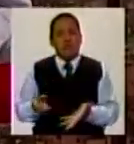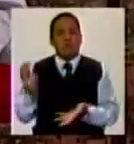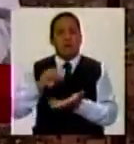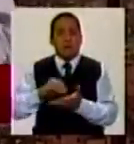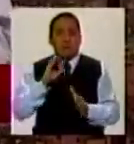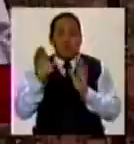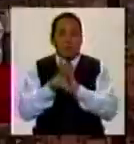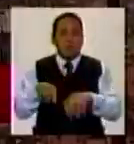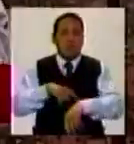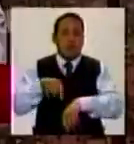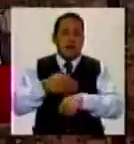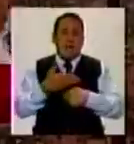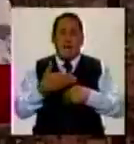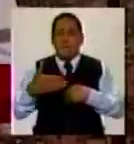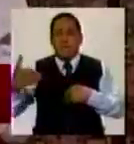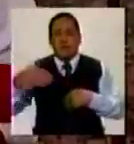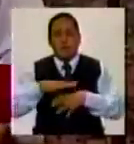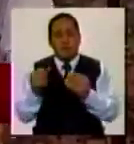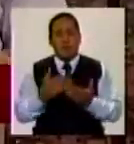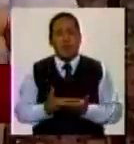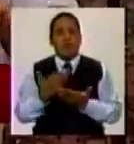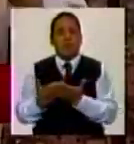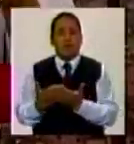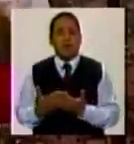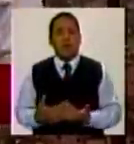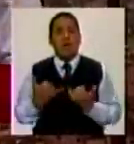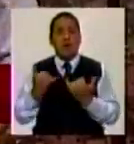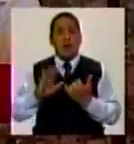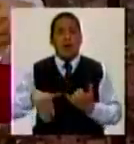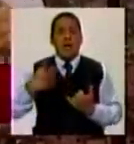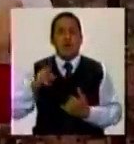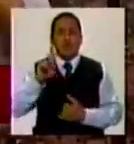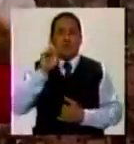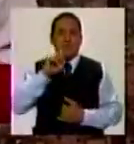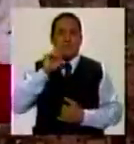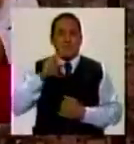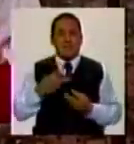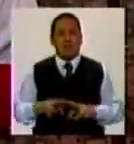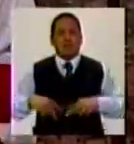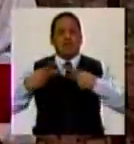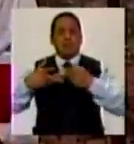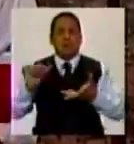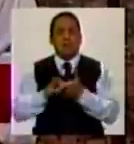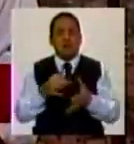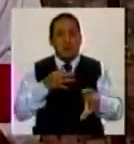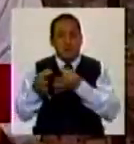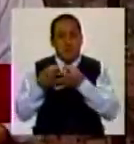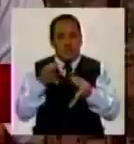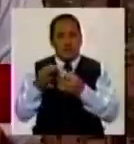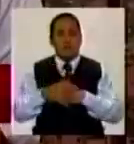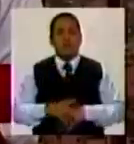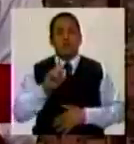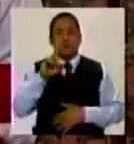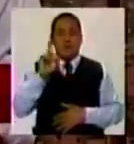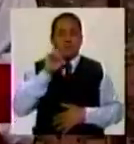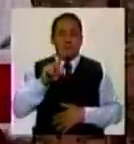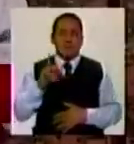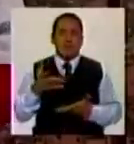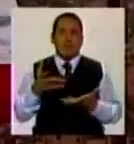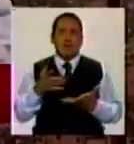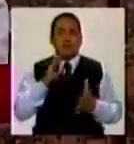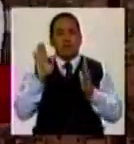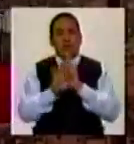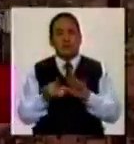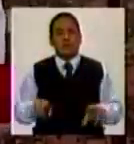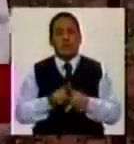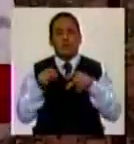una trayectoria de hacer eso que pueden constatar. Hay una de las mentiras adicionales con las que quisiera terminar, y es una mentira, pues, que en el